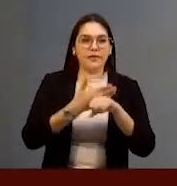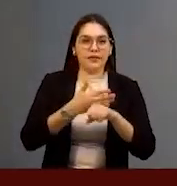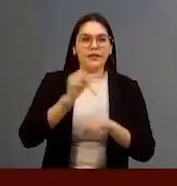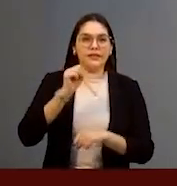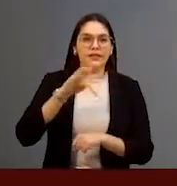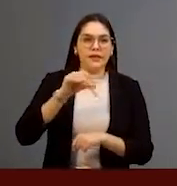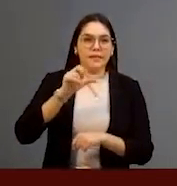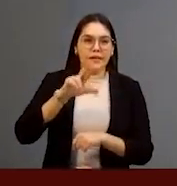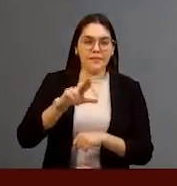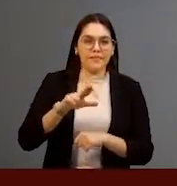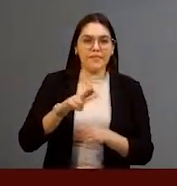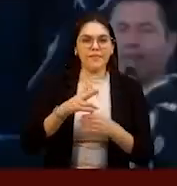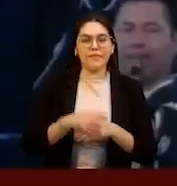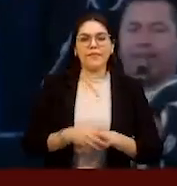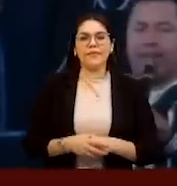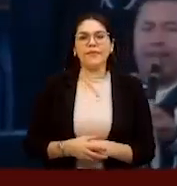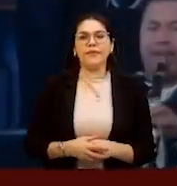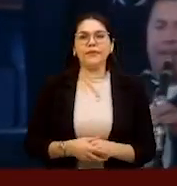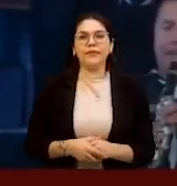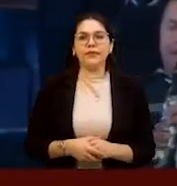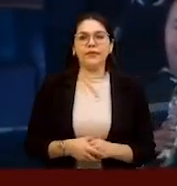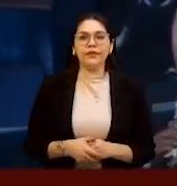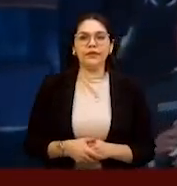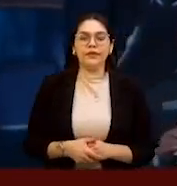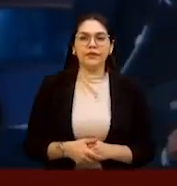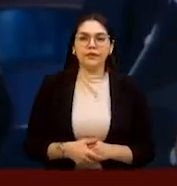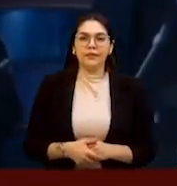noticias del Congreso Araceli Velázquez